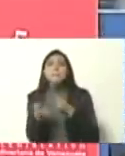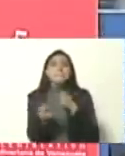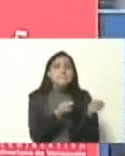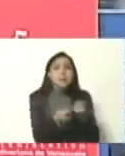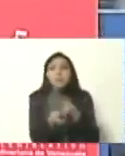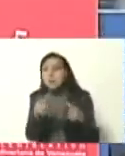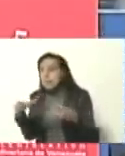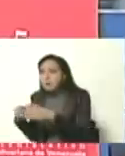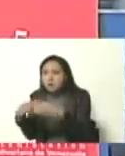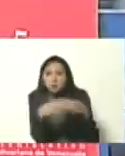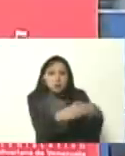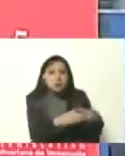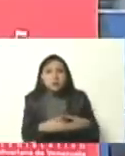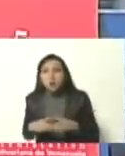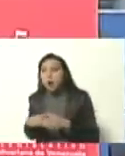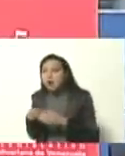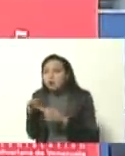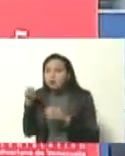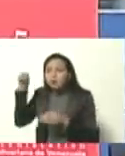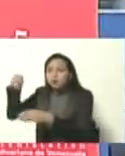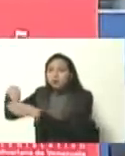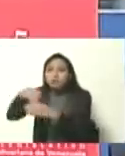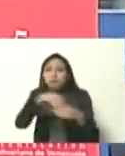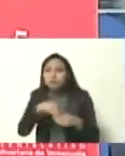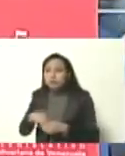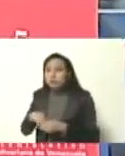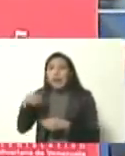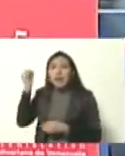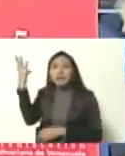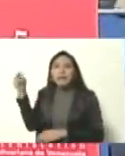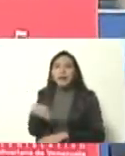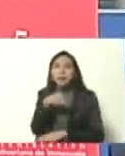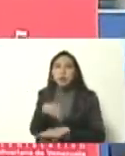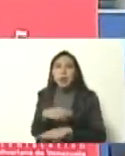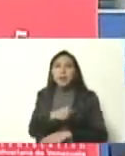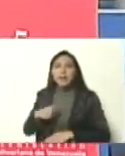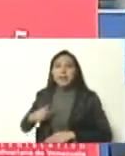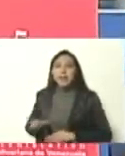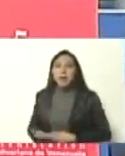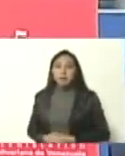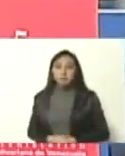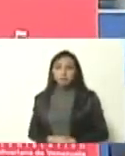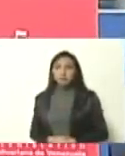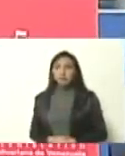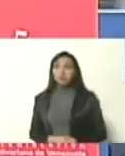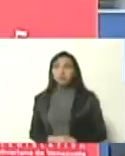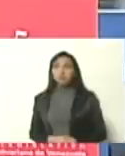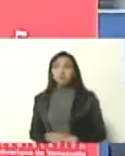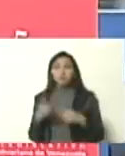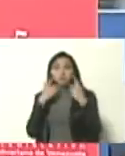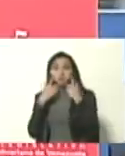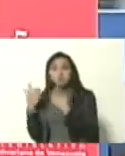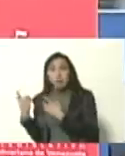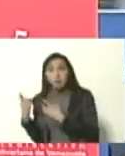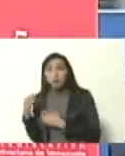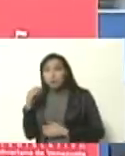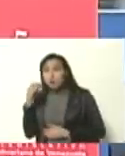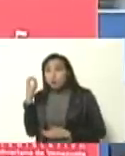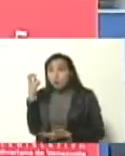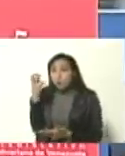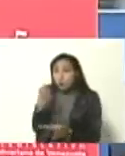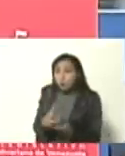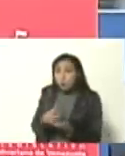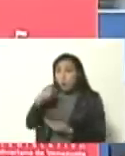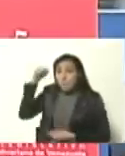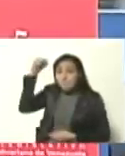contra la Asamblea Nacional. Vamos a ver un primer video con el